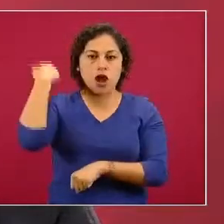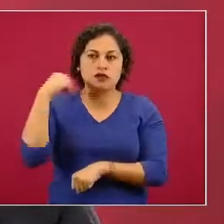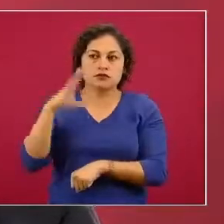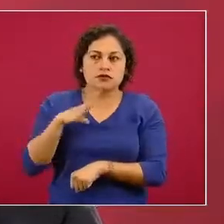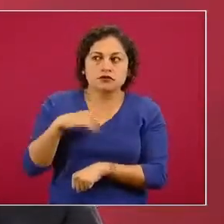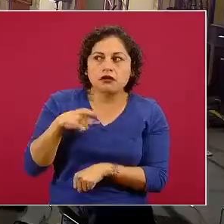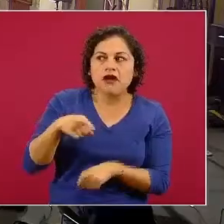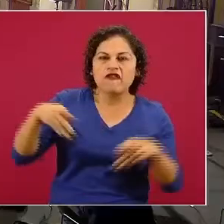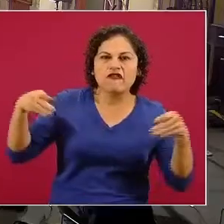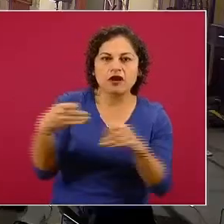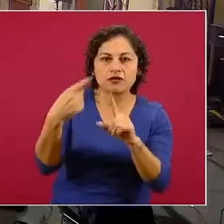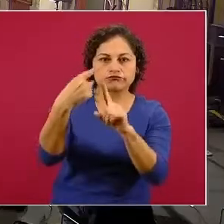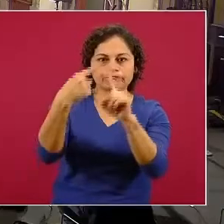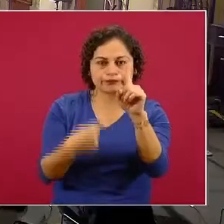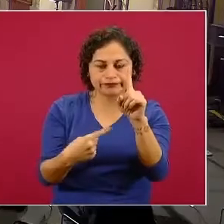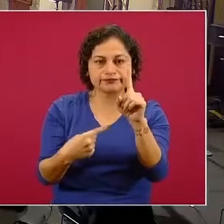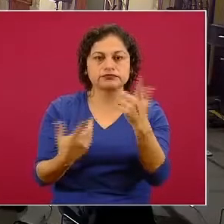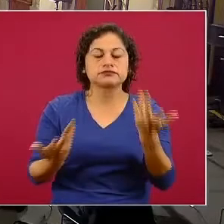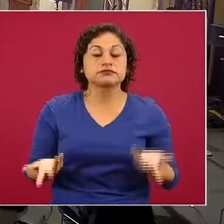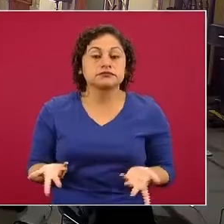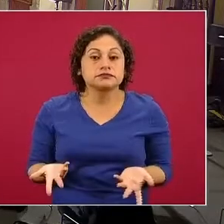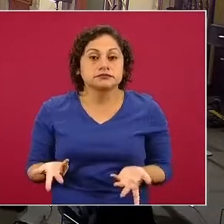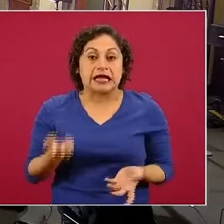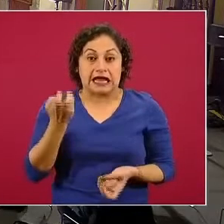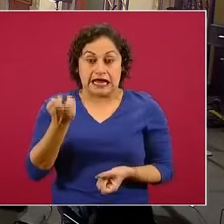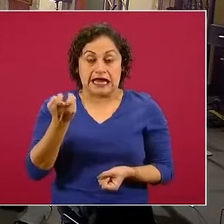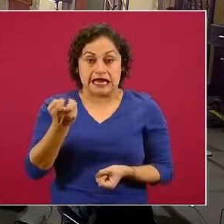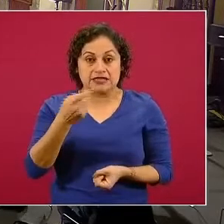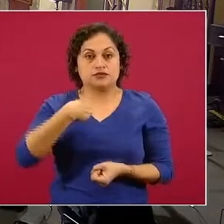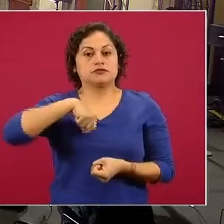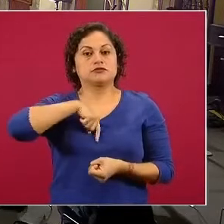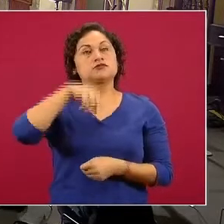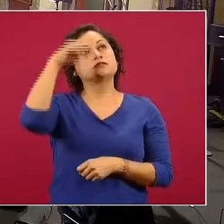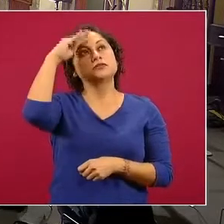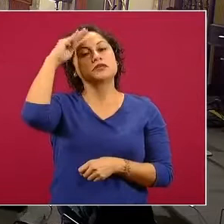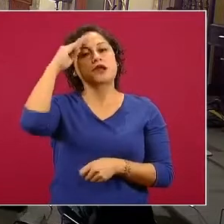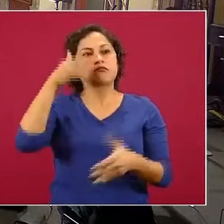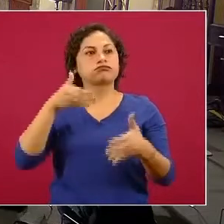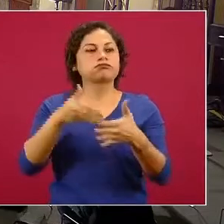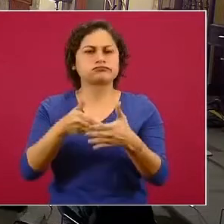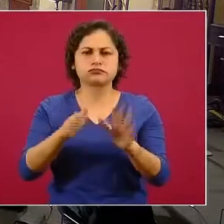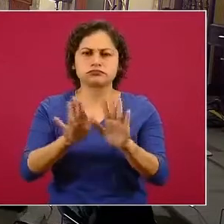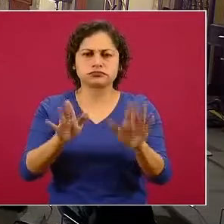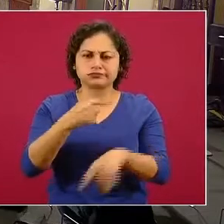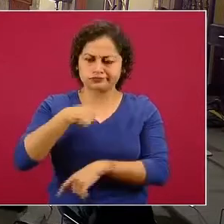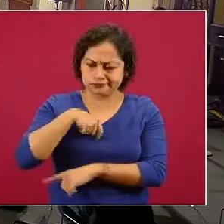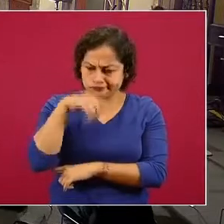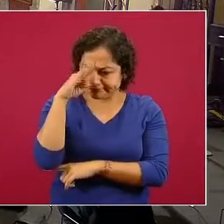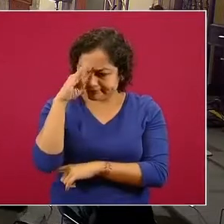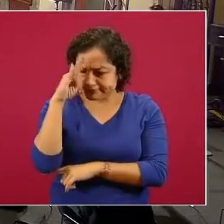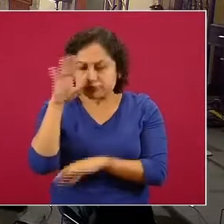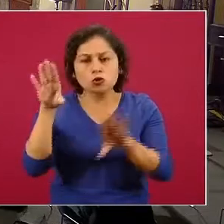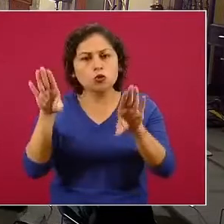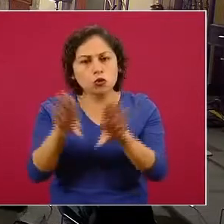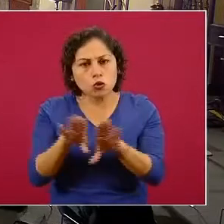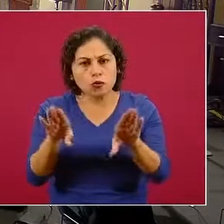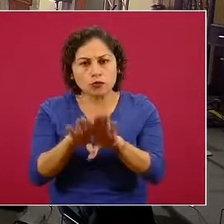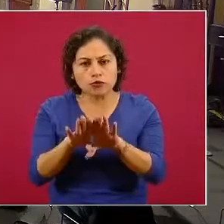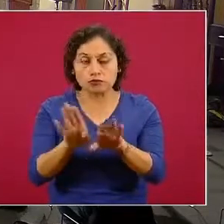requerimiento. Esto es un reto, no necesariamente es una limitación, pero es un reto porque no se